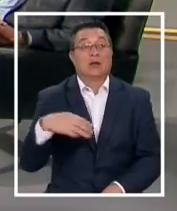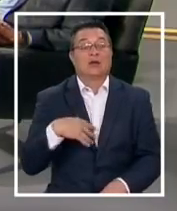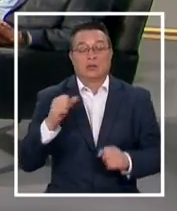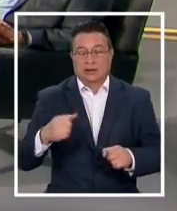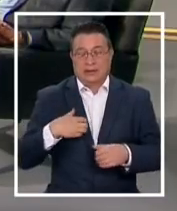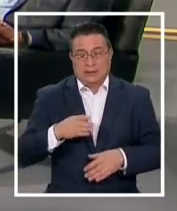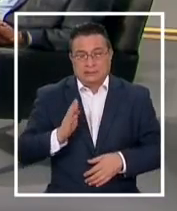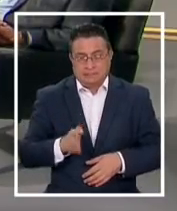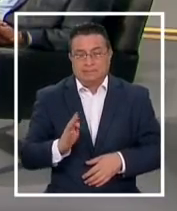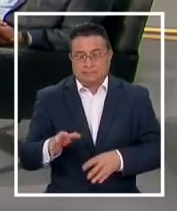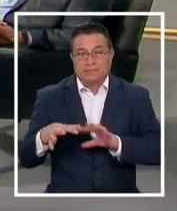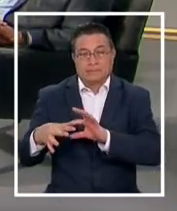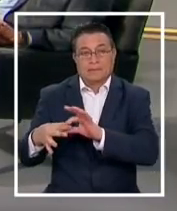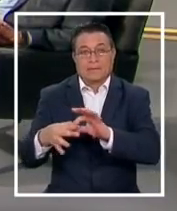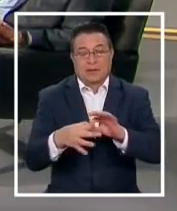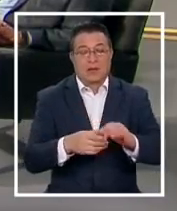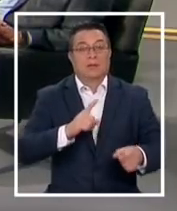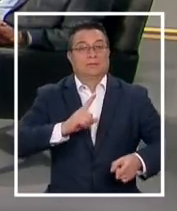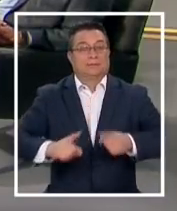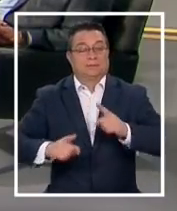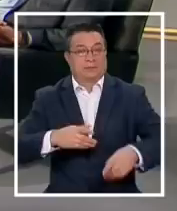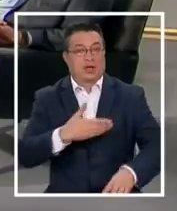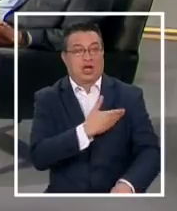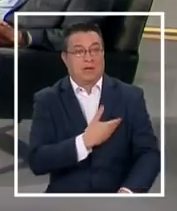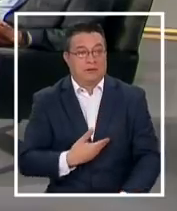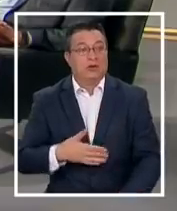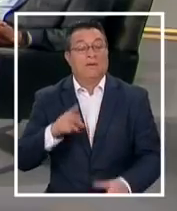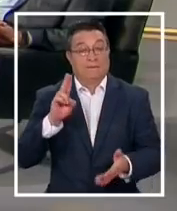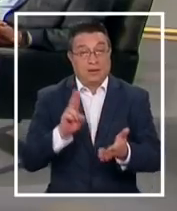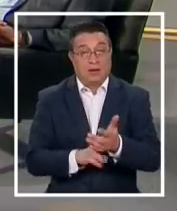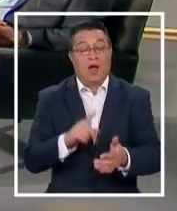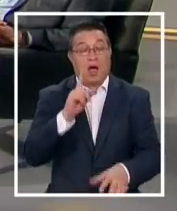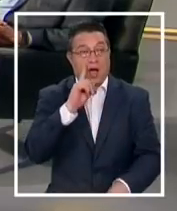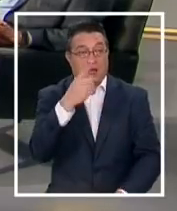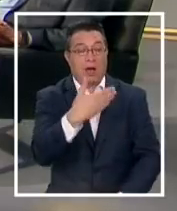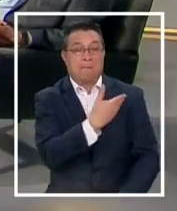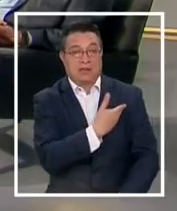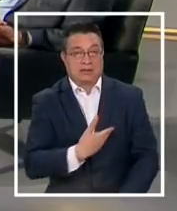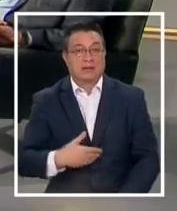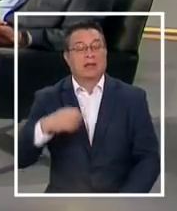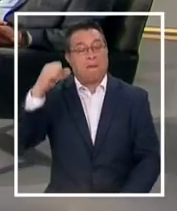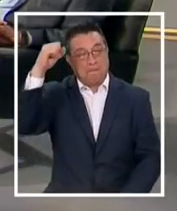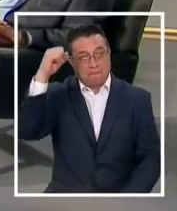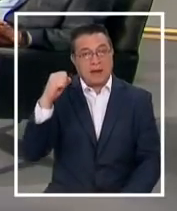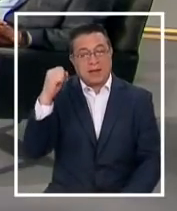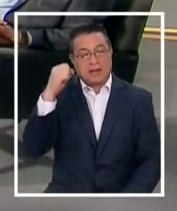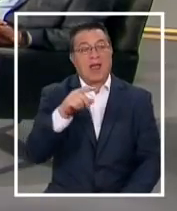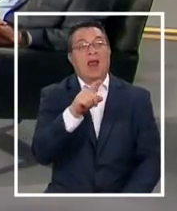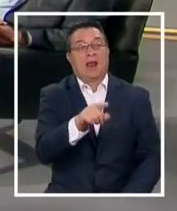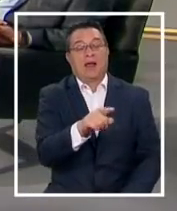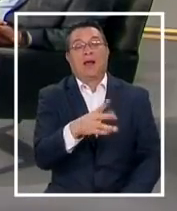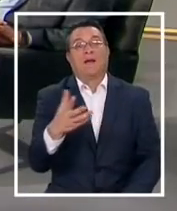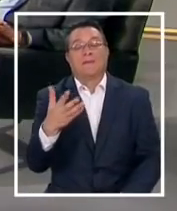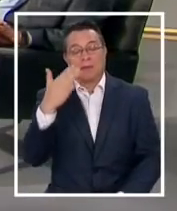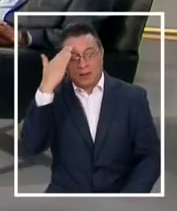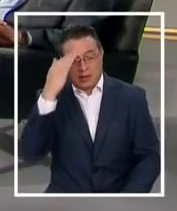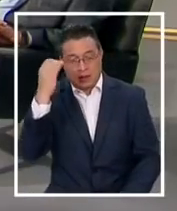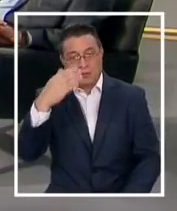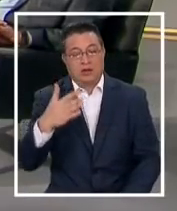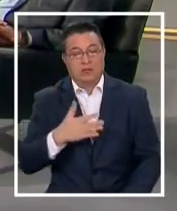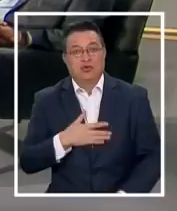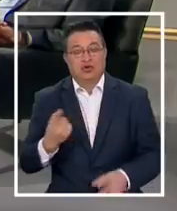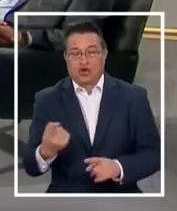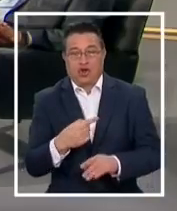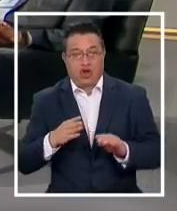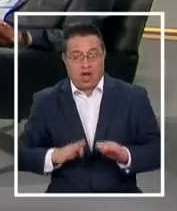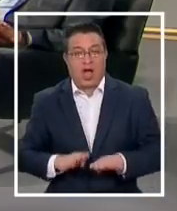coalición, y esa coalición es la que gobierna. Es cierto, hoy día tiene un presidente, Sebastián Piñera. Desde mi punto de vista deberíamos todos